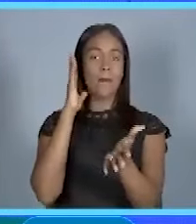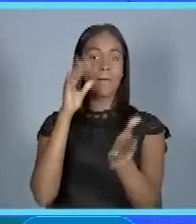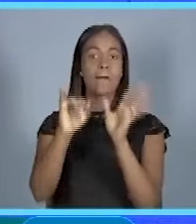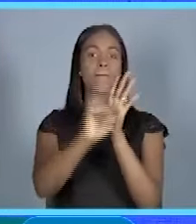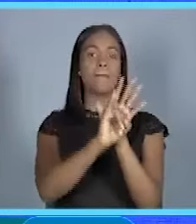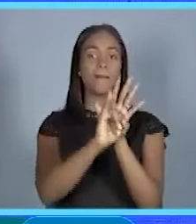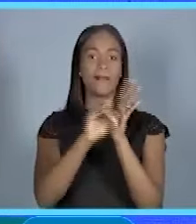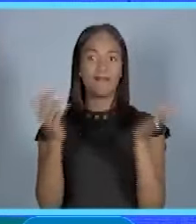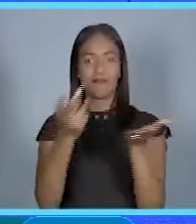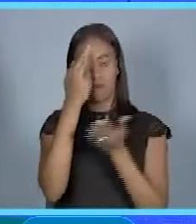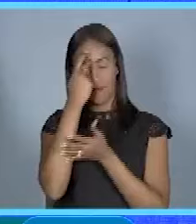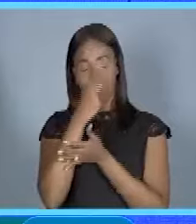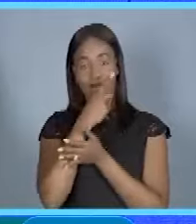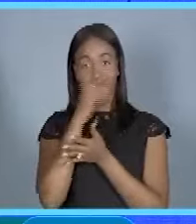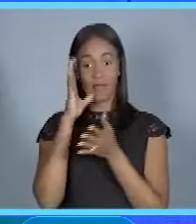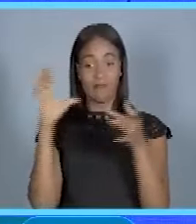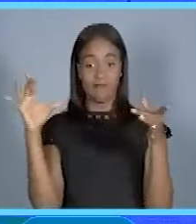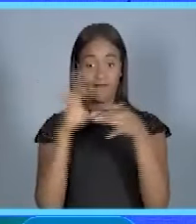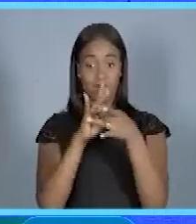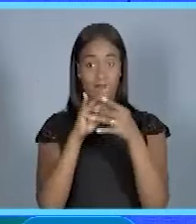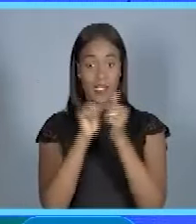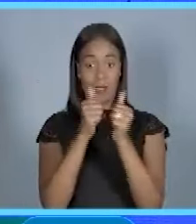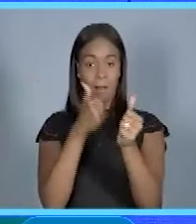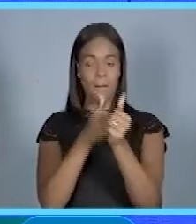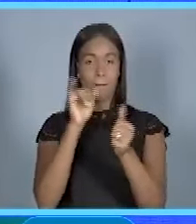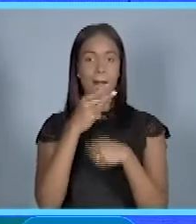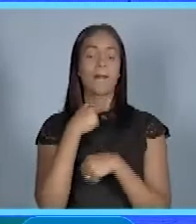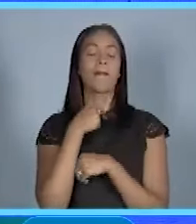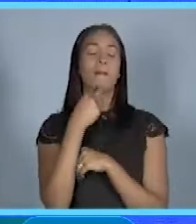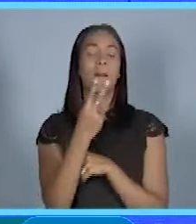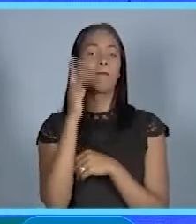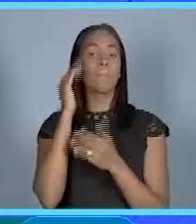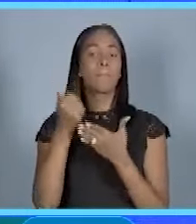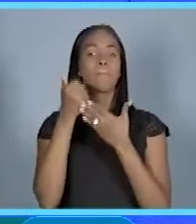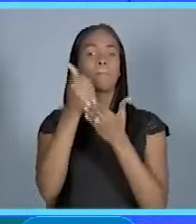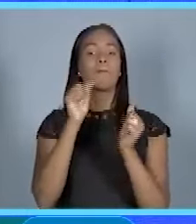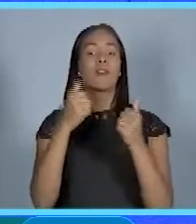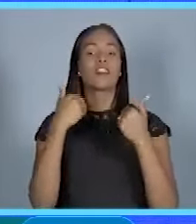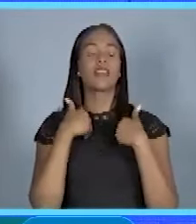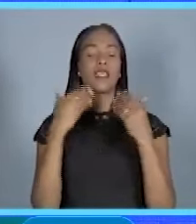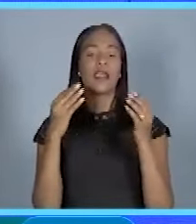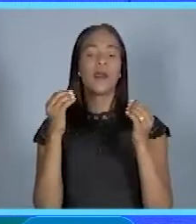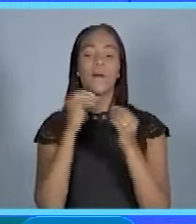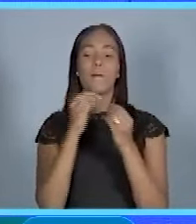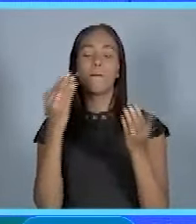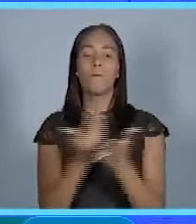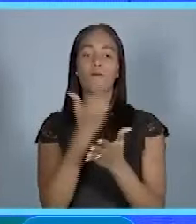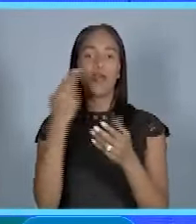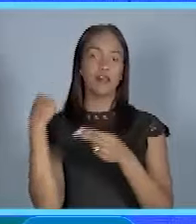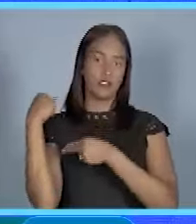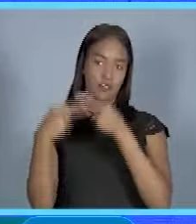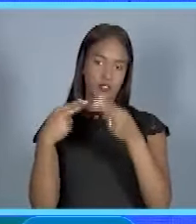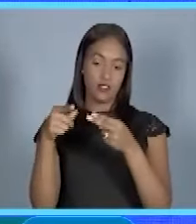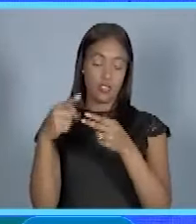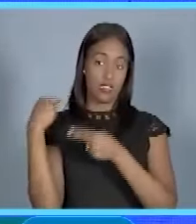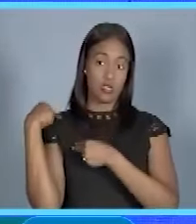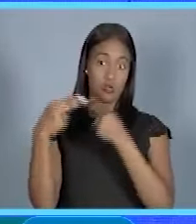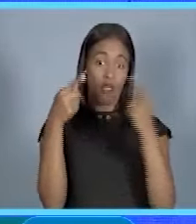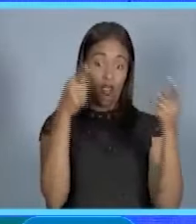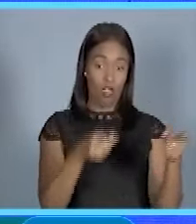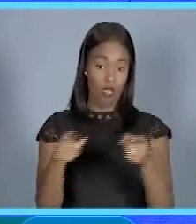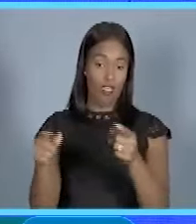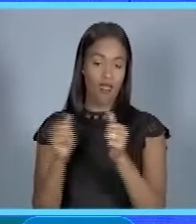dominicanos, los unificará en una misma voz y les permitirá crear una nueva historia, la historia de lo hecho